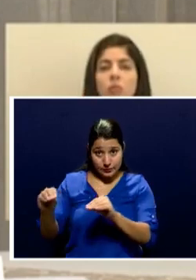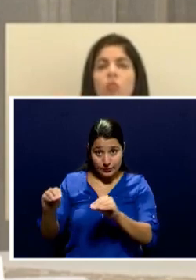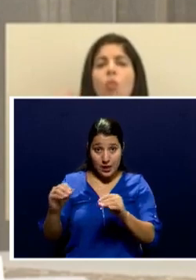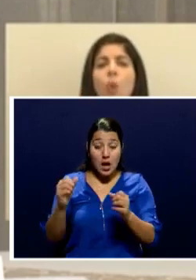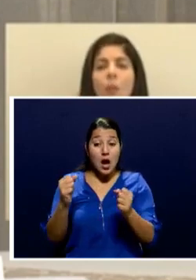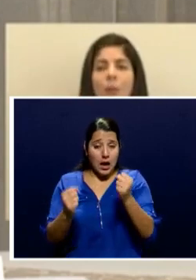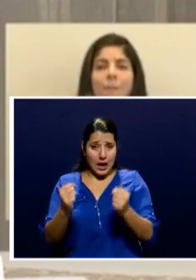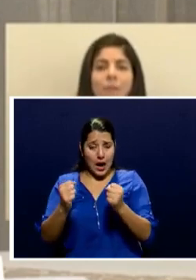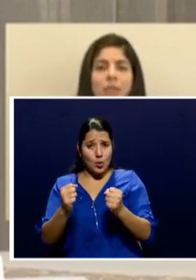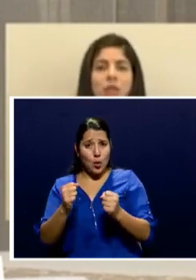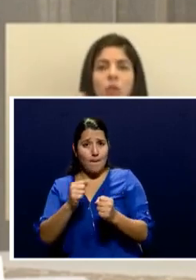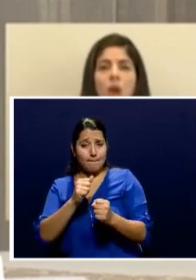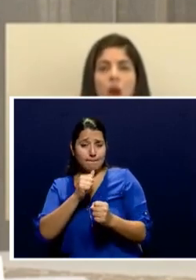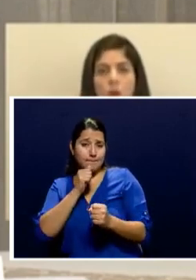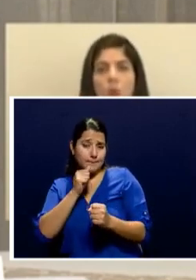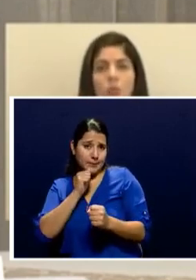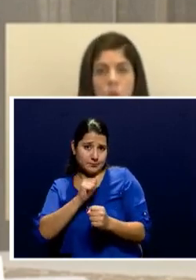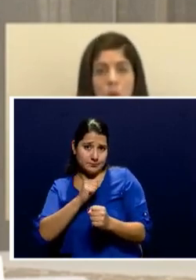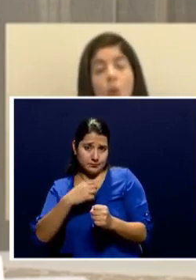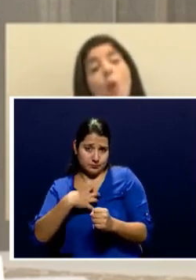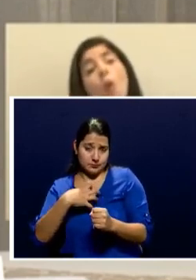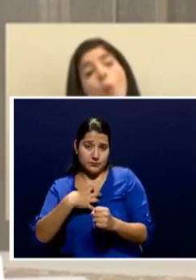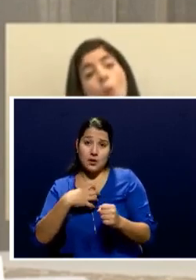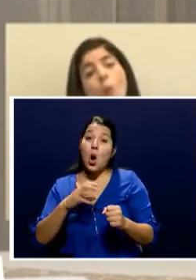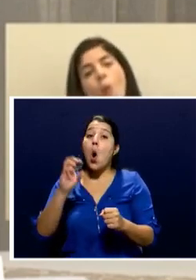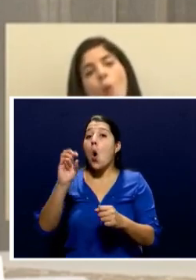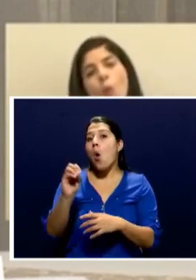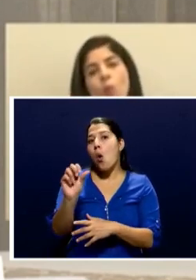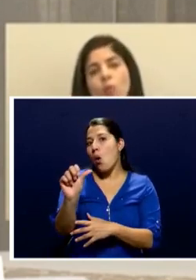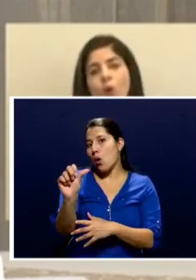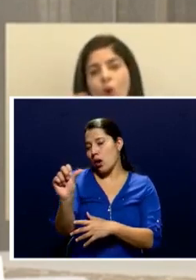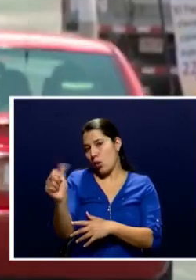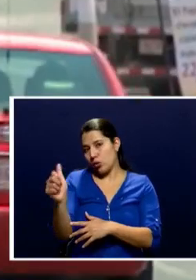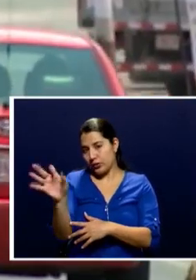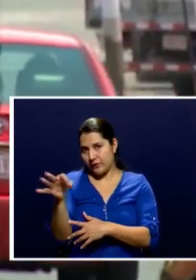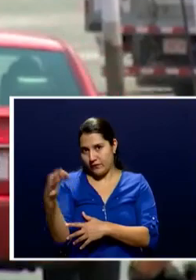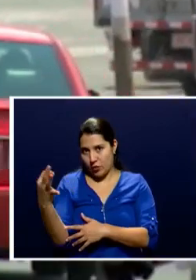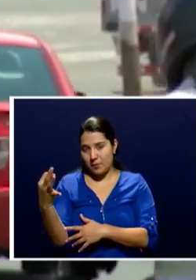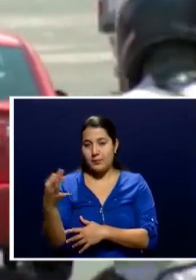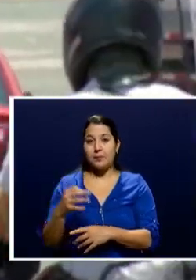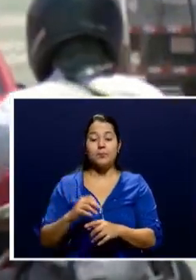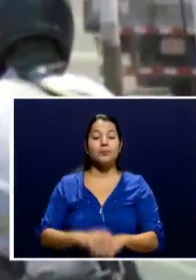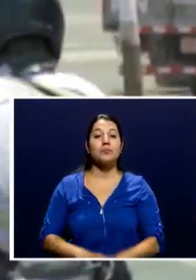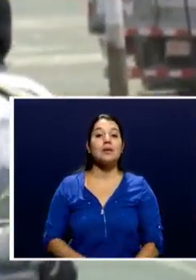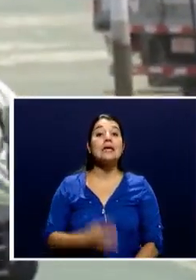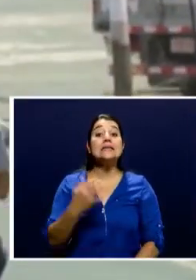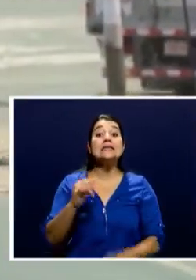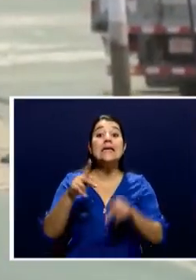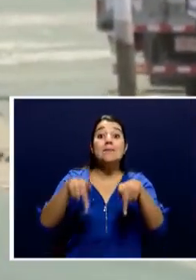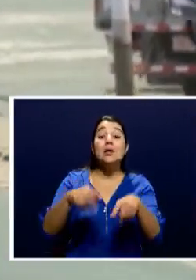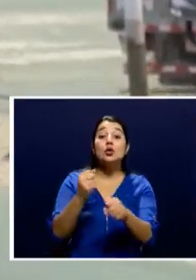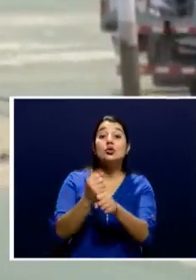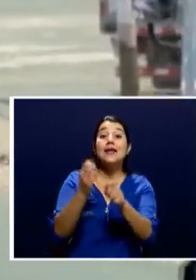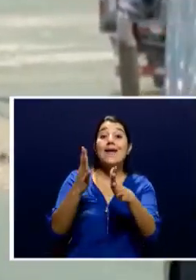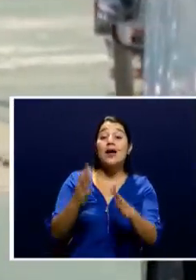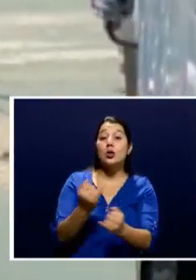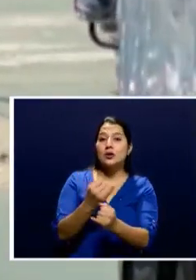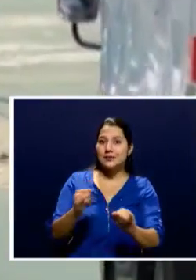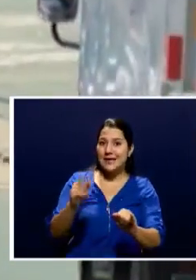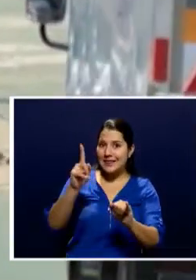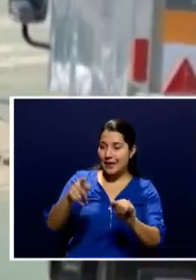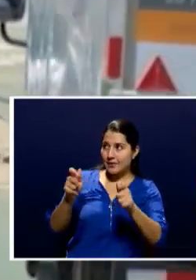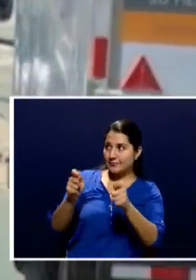vehículo particular o en alguna de las modalidades consideradas en el inciso anterior. Para los casos de personas trabajadoras independientes,